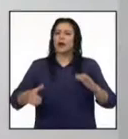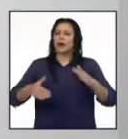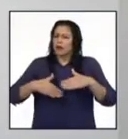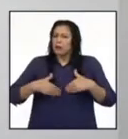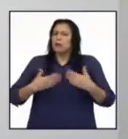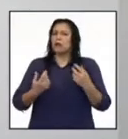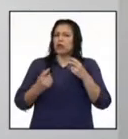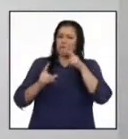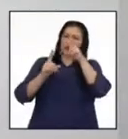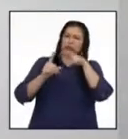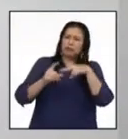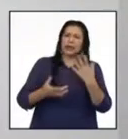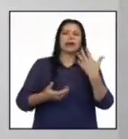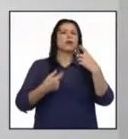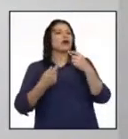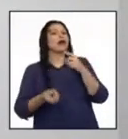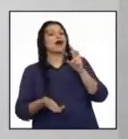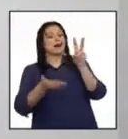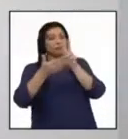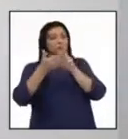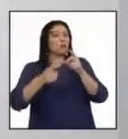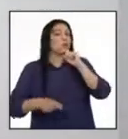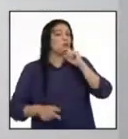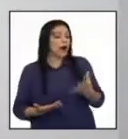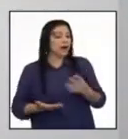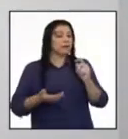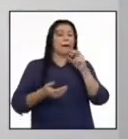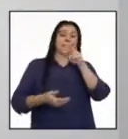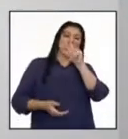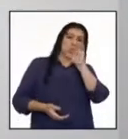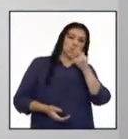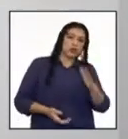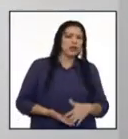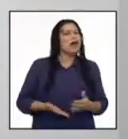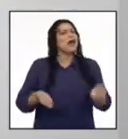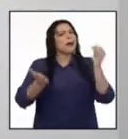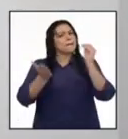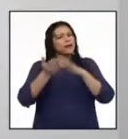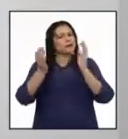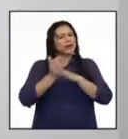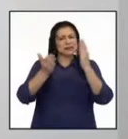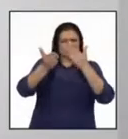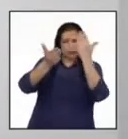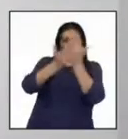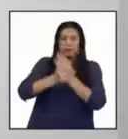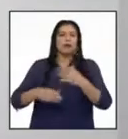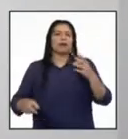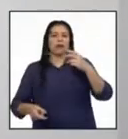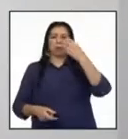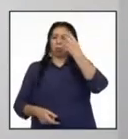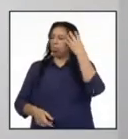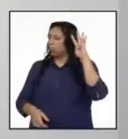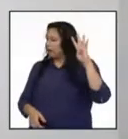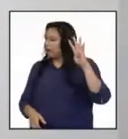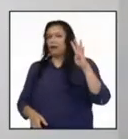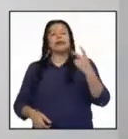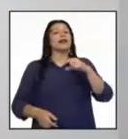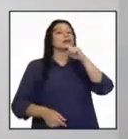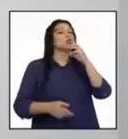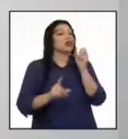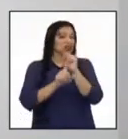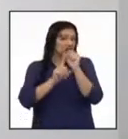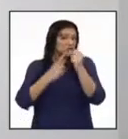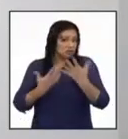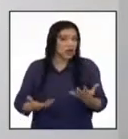Podemos ver que, según la historiadora Poulsen, se intensificaba la polémica sobre la invisibilidad social de las